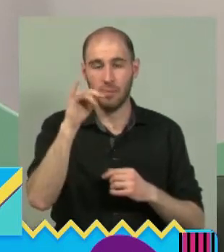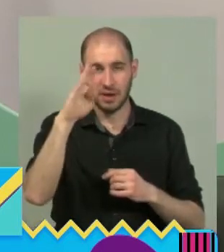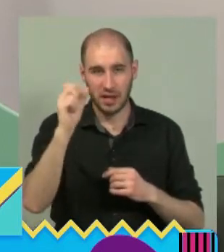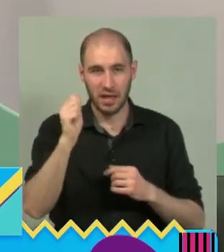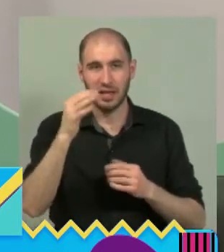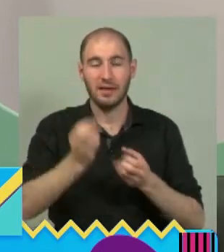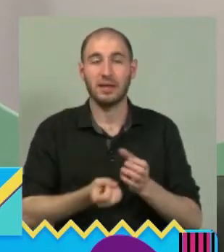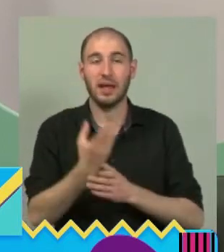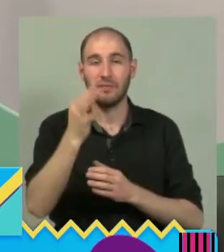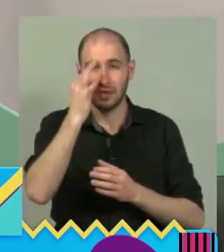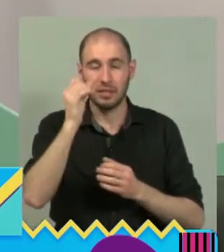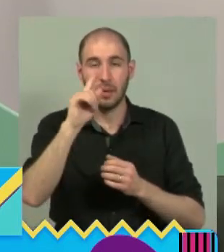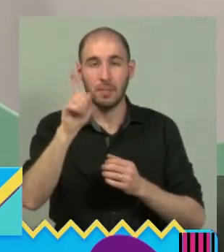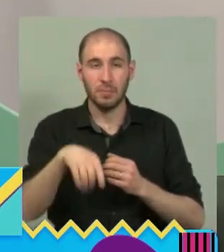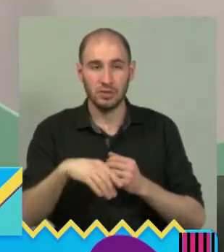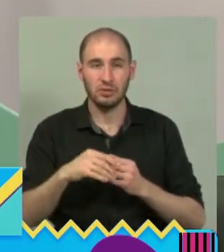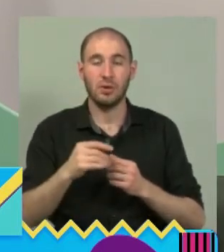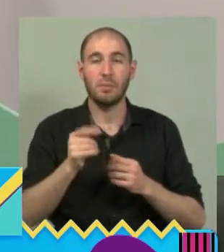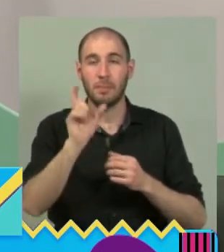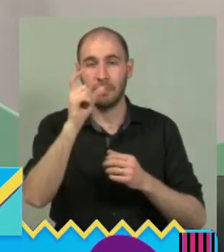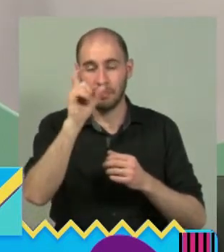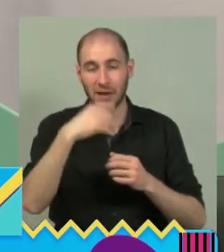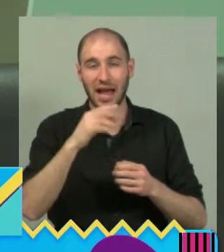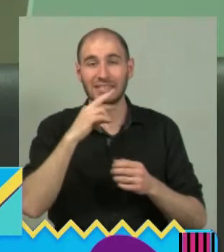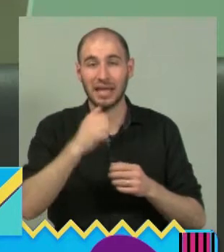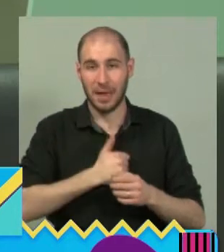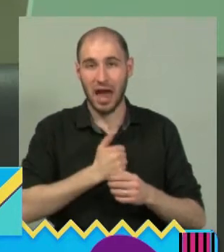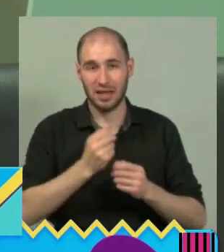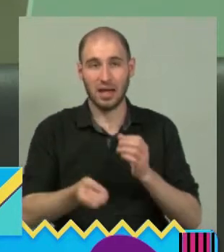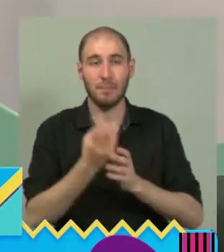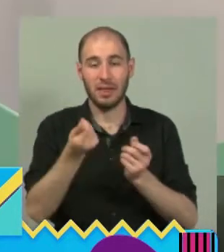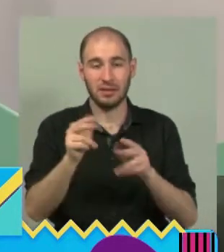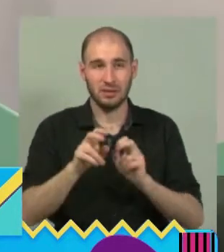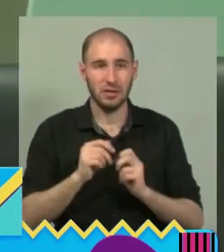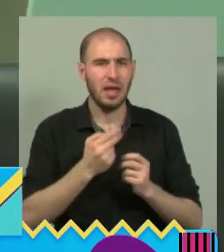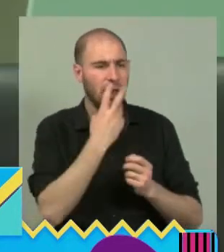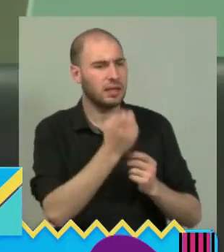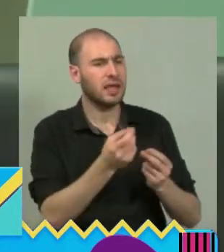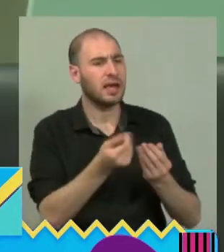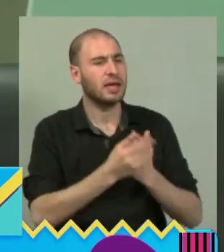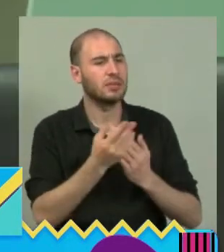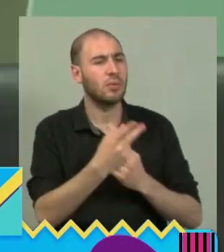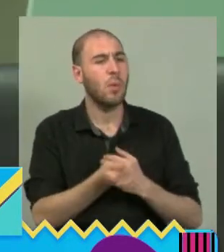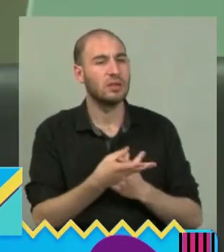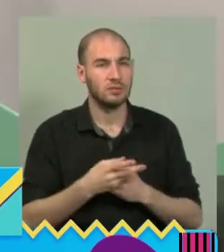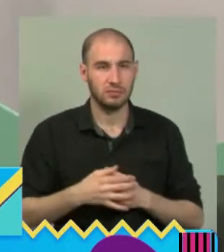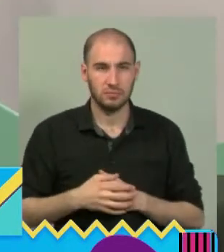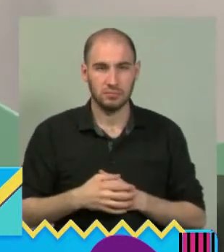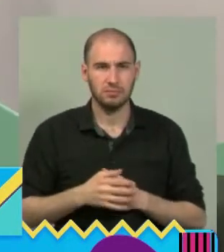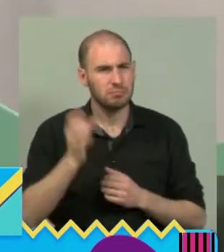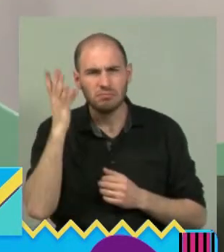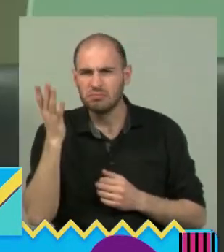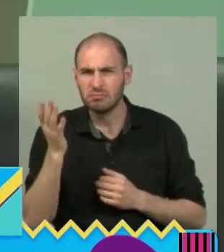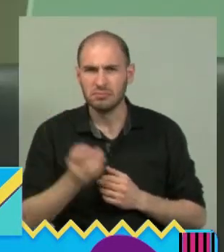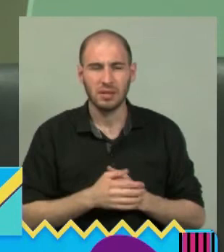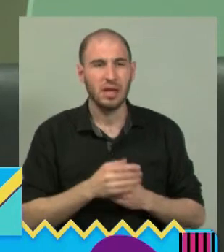el 20% del Producto Bruto de Catamarca. Los ingresos de Catamarca... ¿Y cuánto consume de energía así? ¿Perdón?